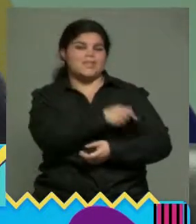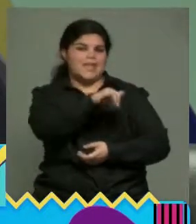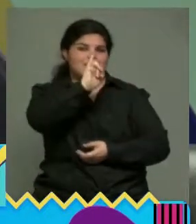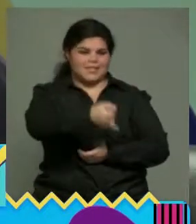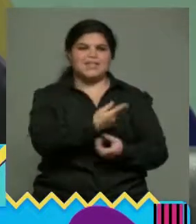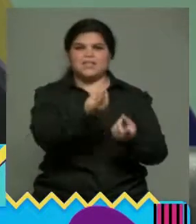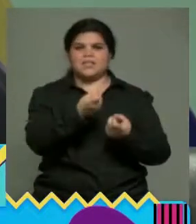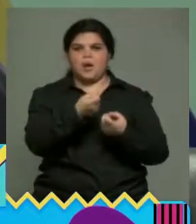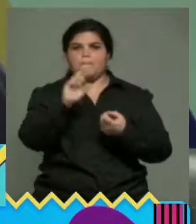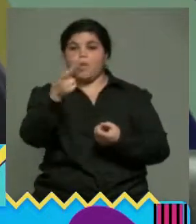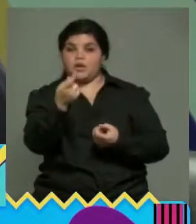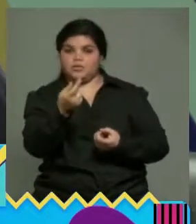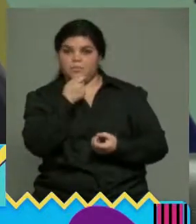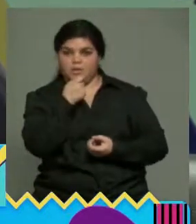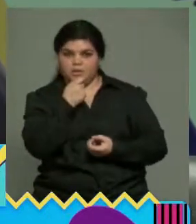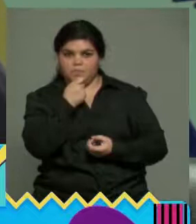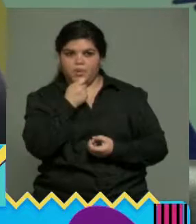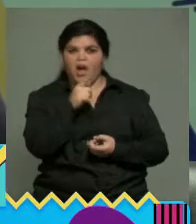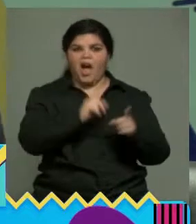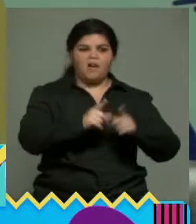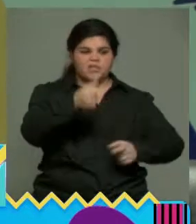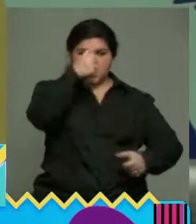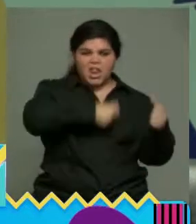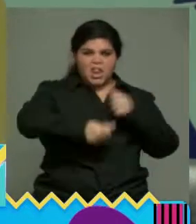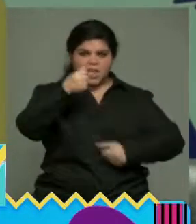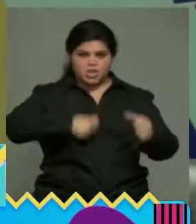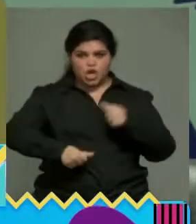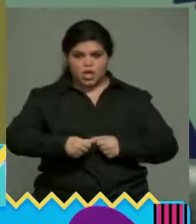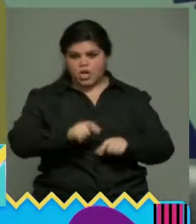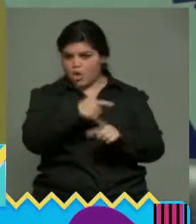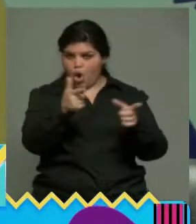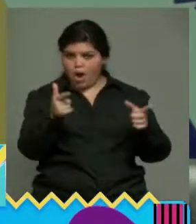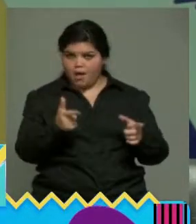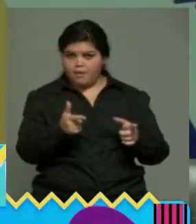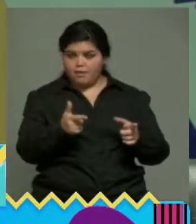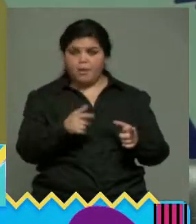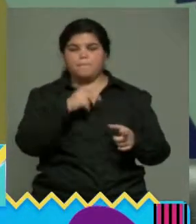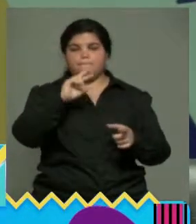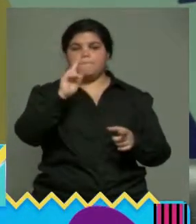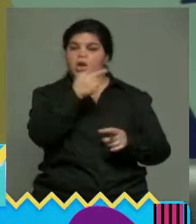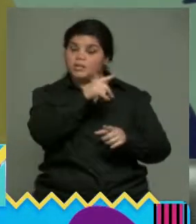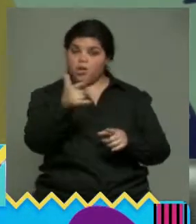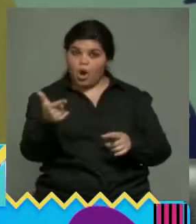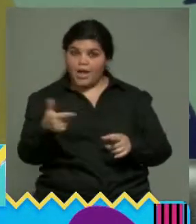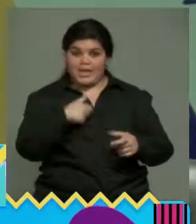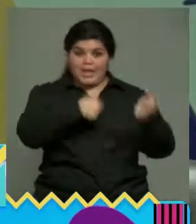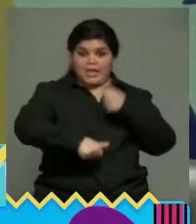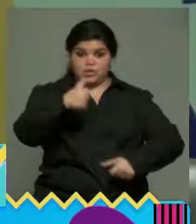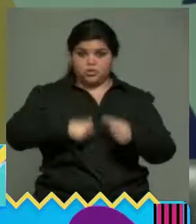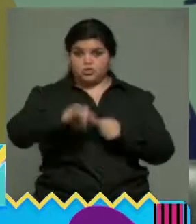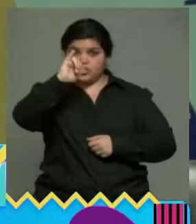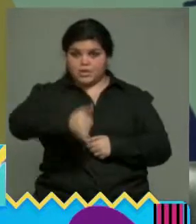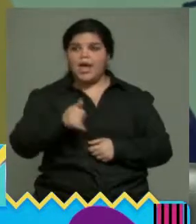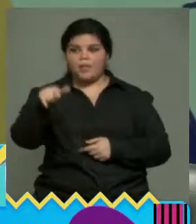el resto de las infracciones, aún de las lesiones, los municipios, con sus respectivos cuerpos de inspectores, ya deben y